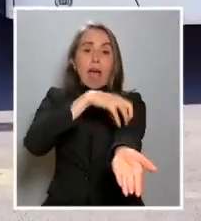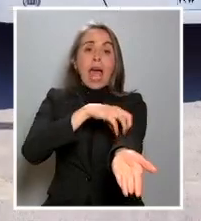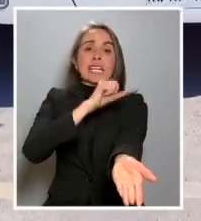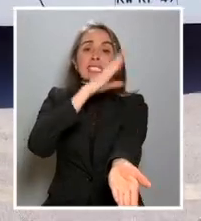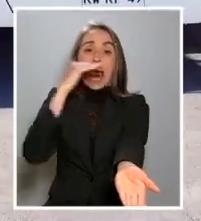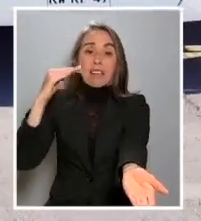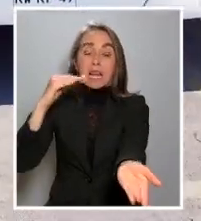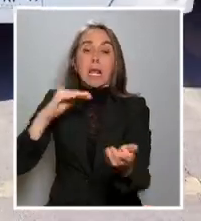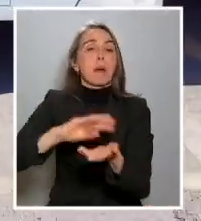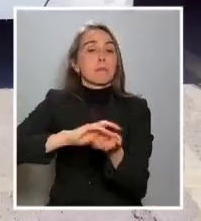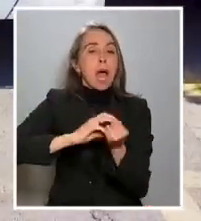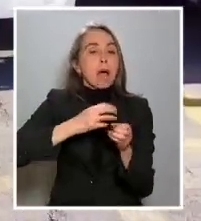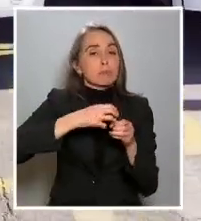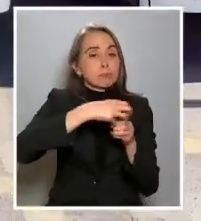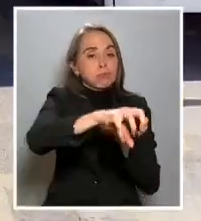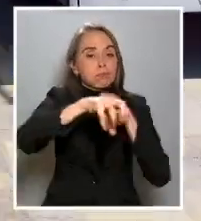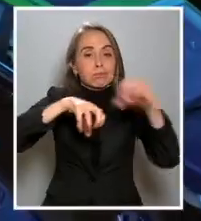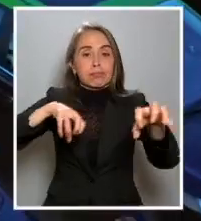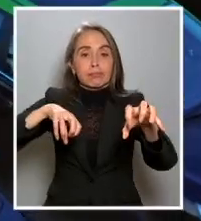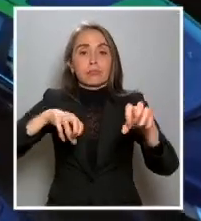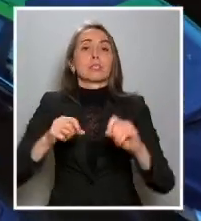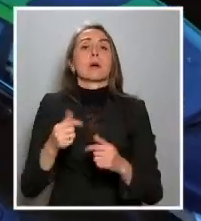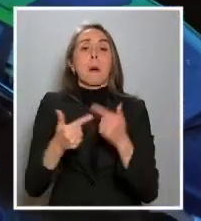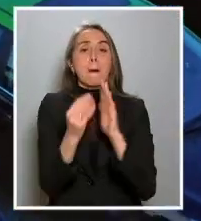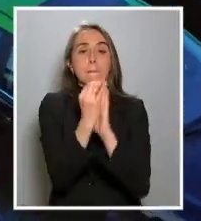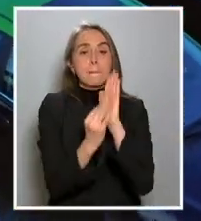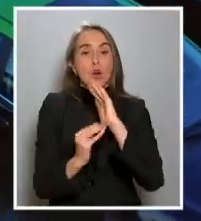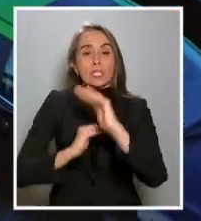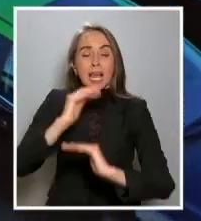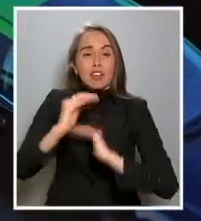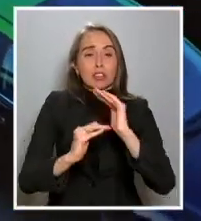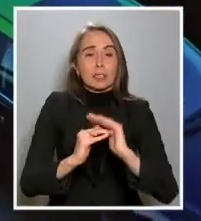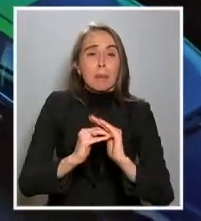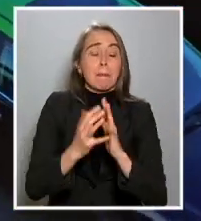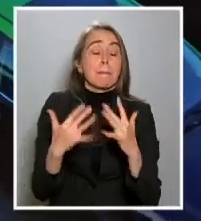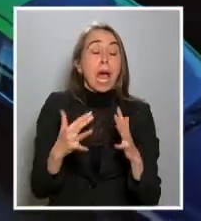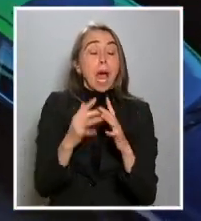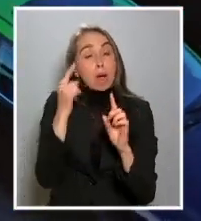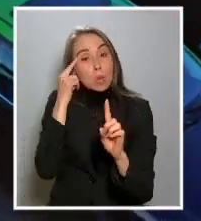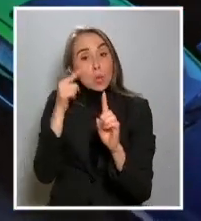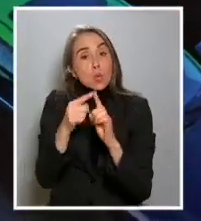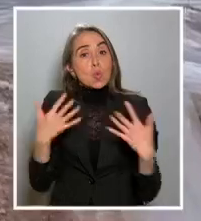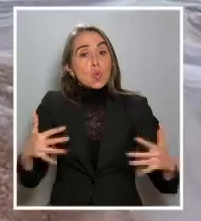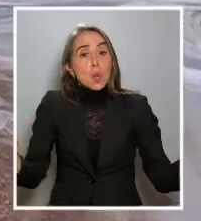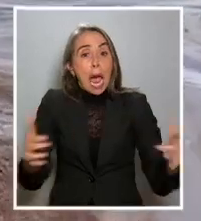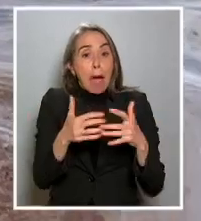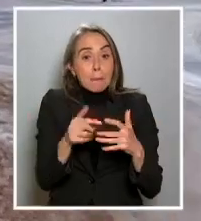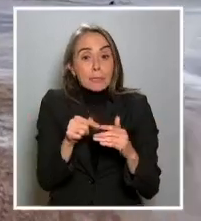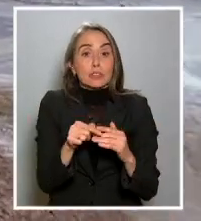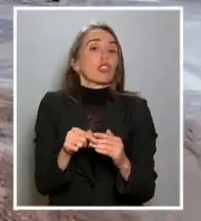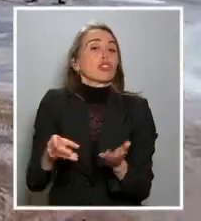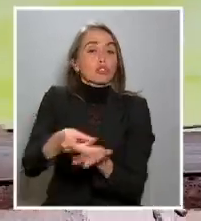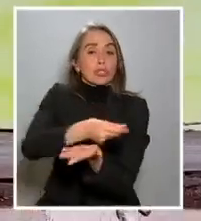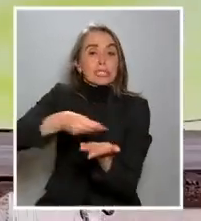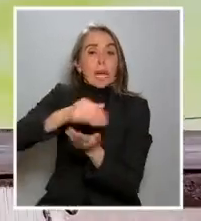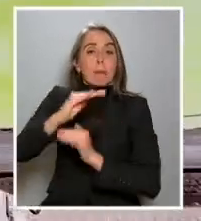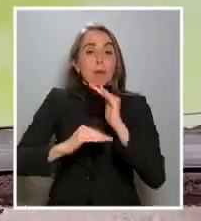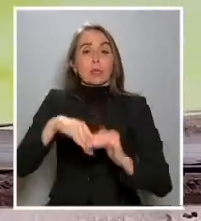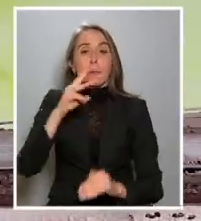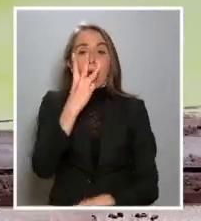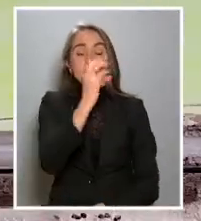Además, vamos a haber desplegado la política de conservación más ambiciosa en este ámbito, protegiendo más